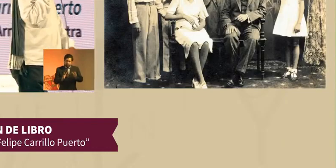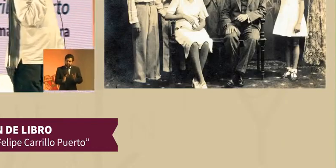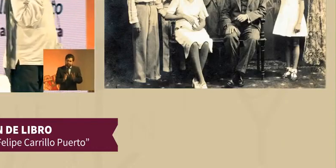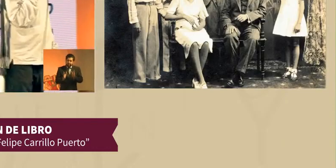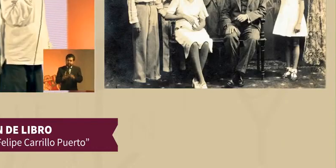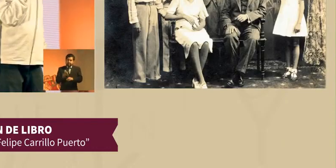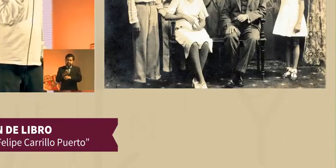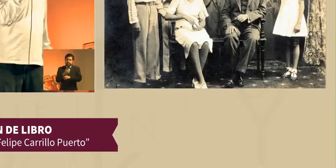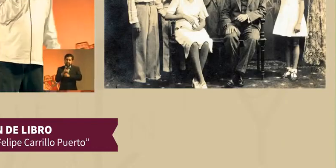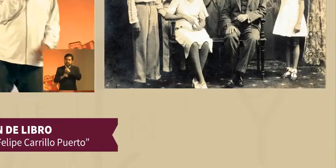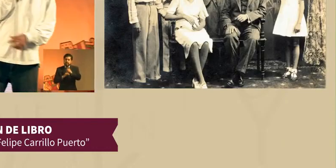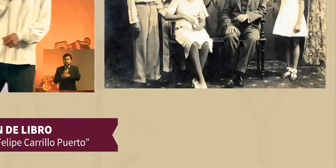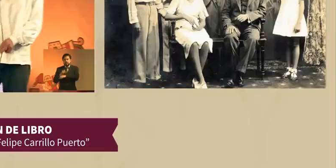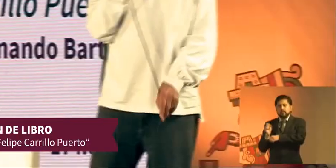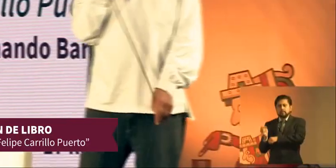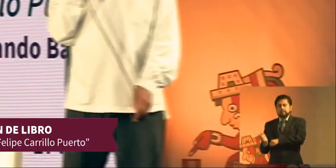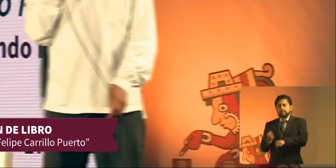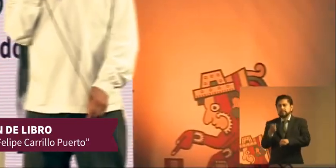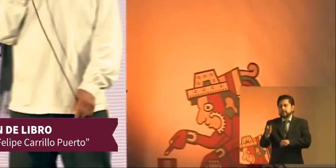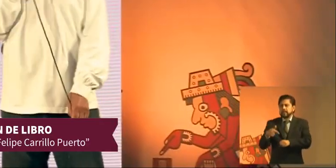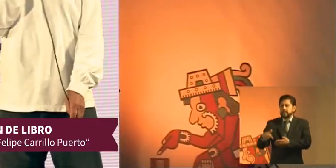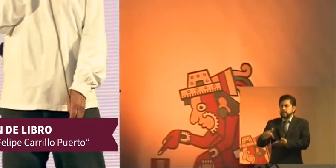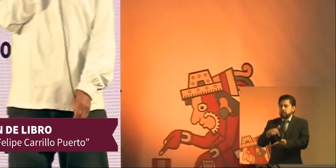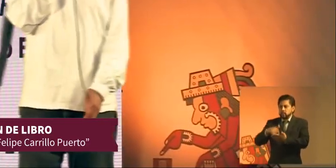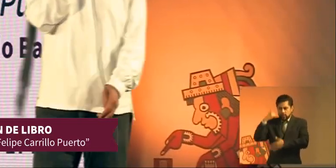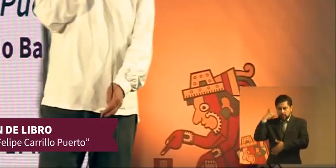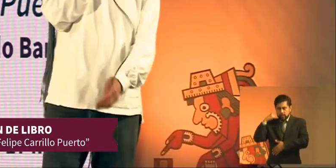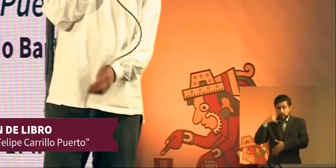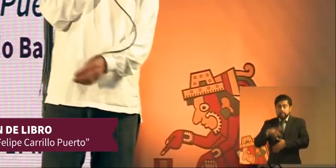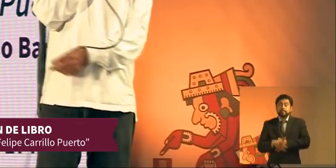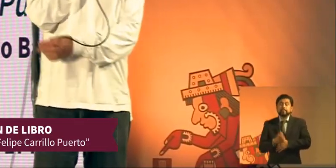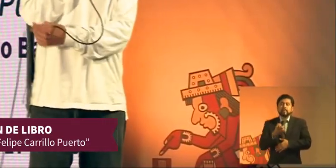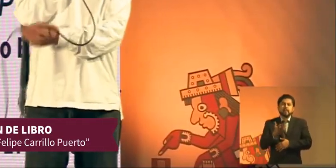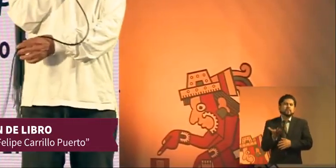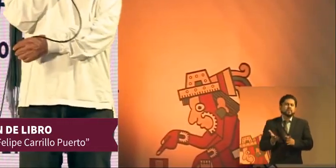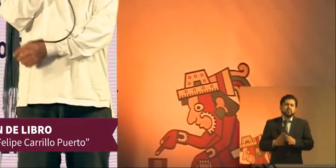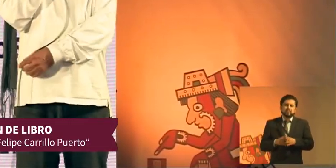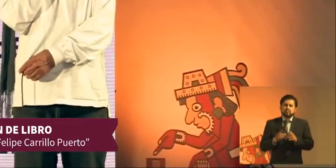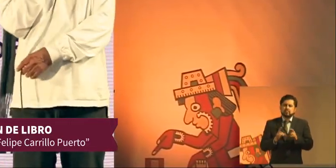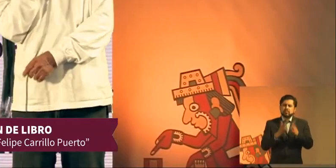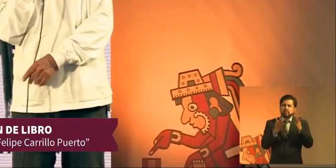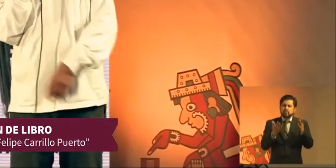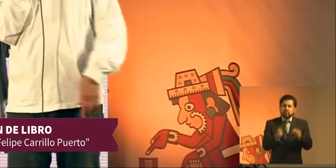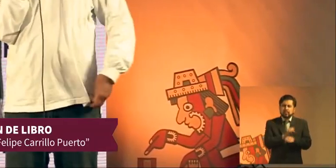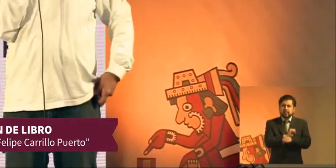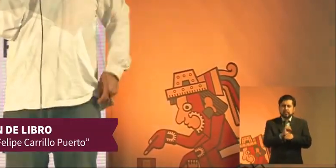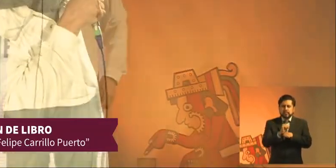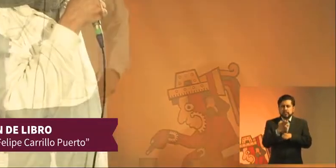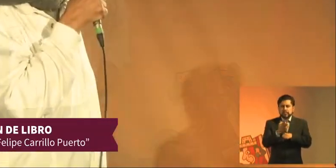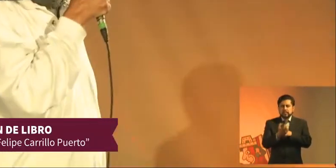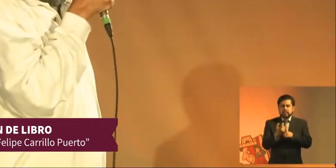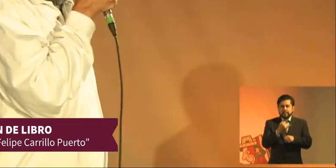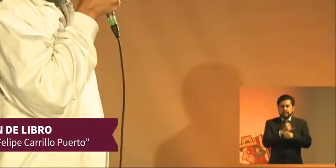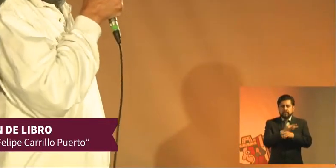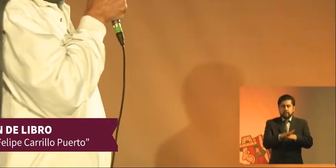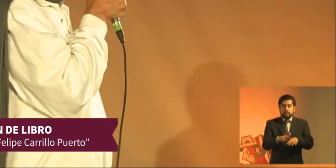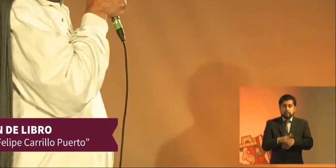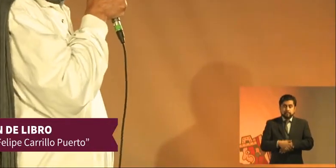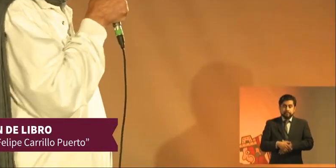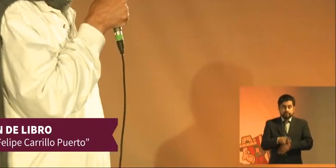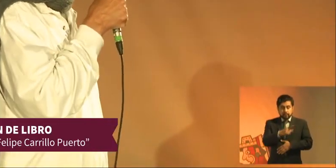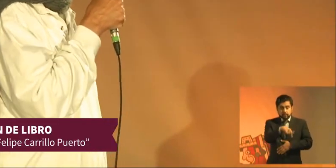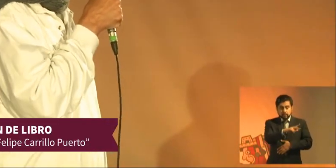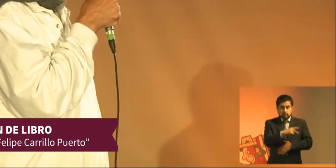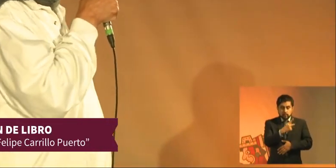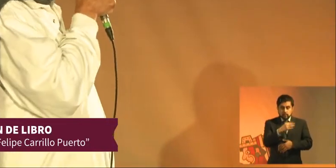importante la península de yucatán todo esto o digamos que es trivial no tan trivial es que él se hizo muy